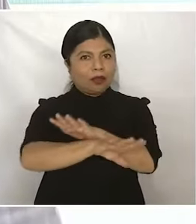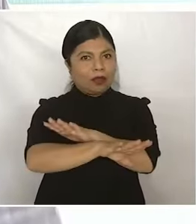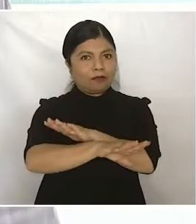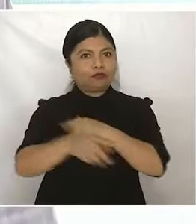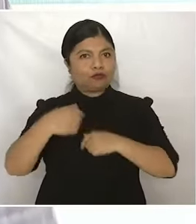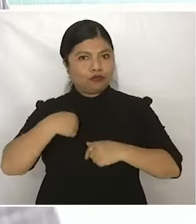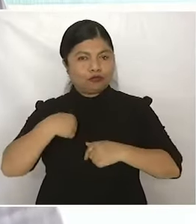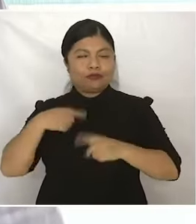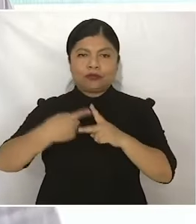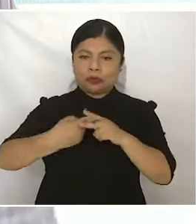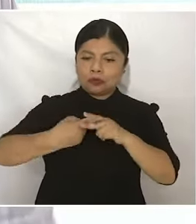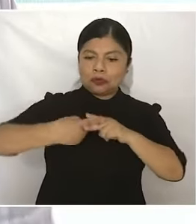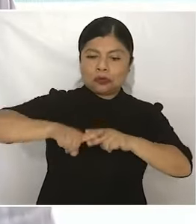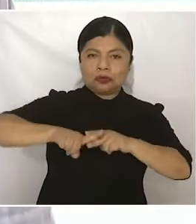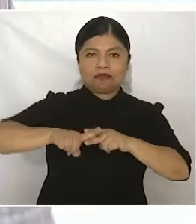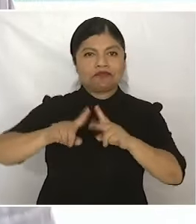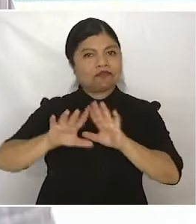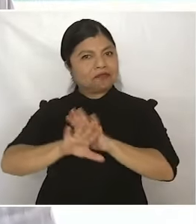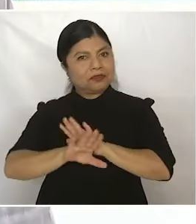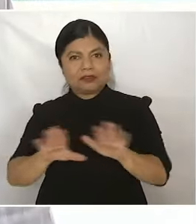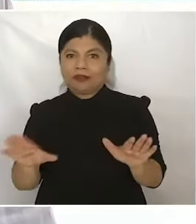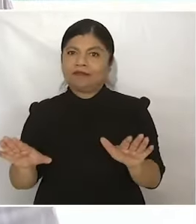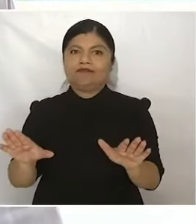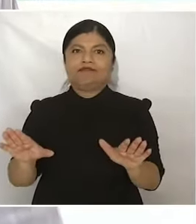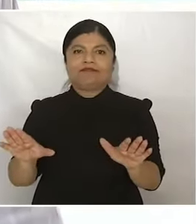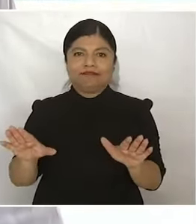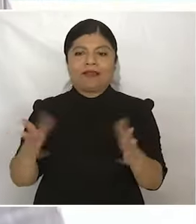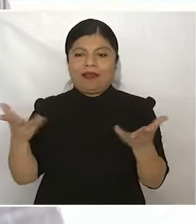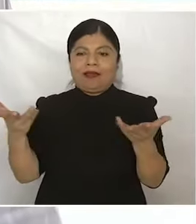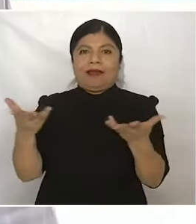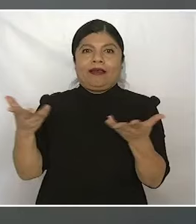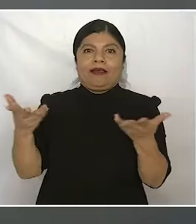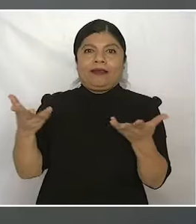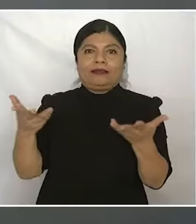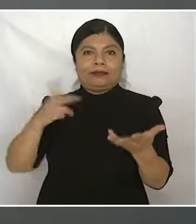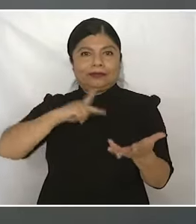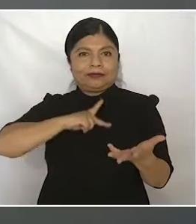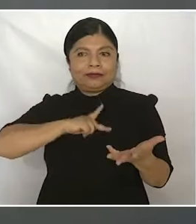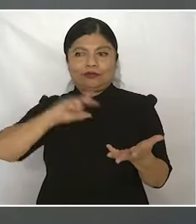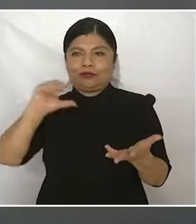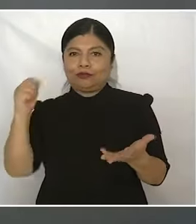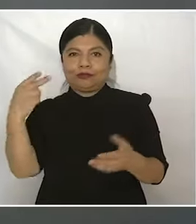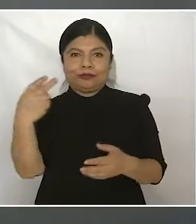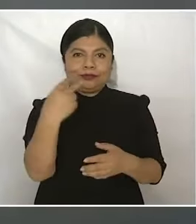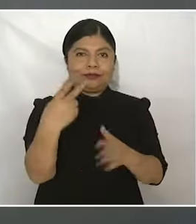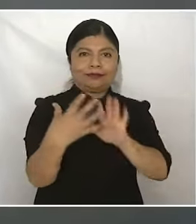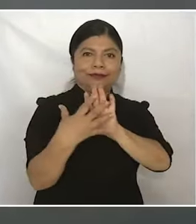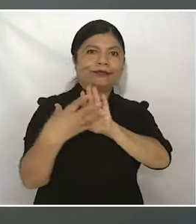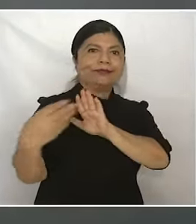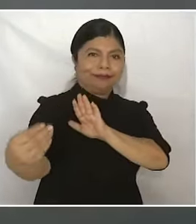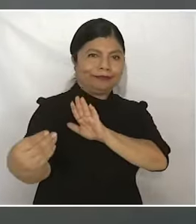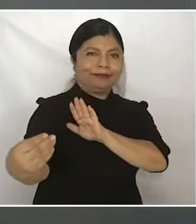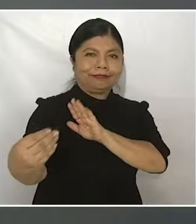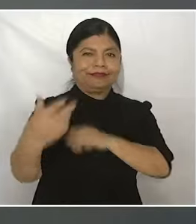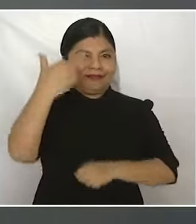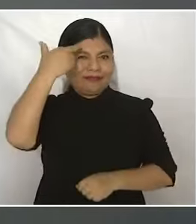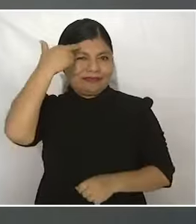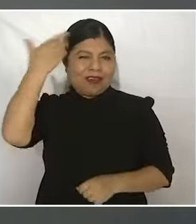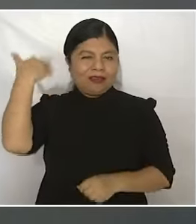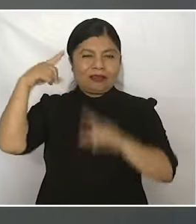había una decadencia, no era nada más una crisis económica, era